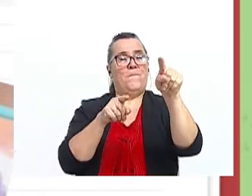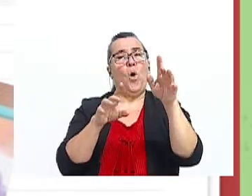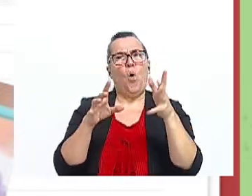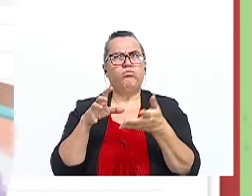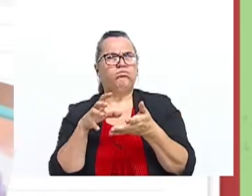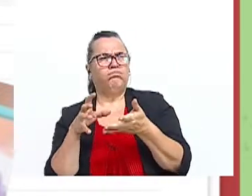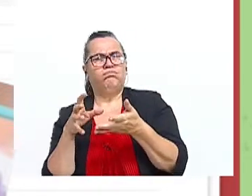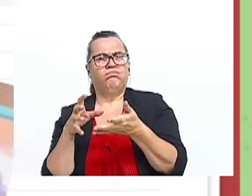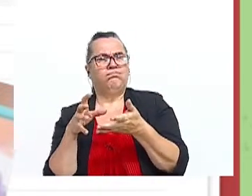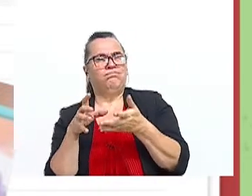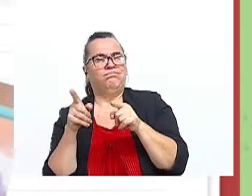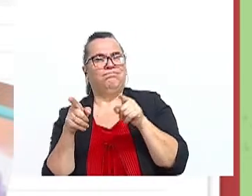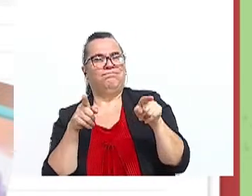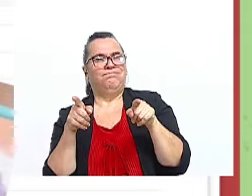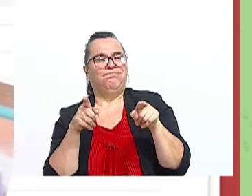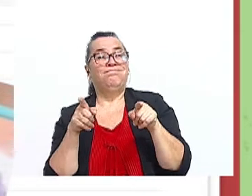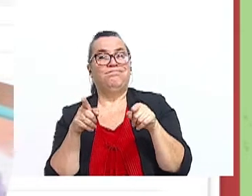inquietud.